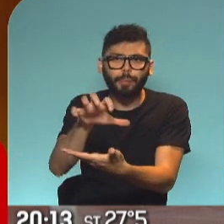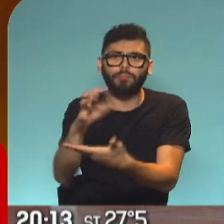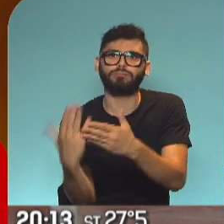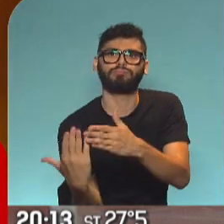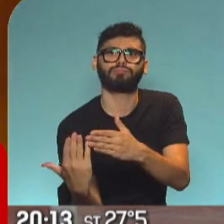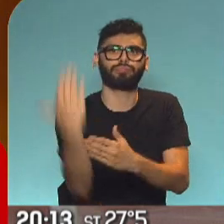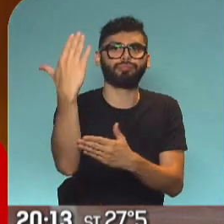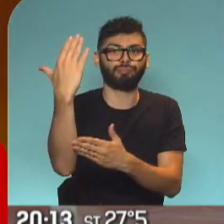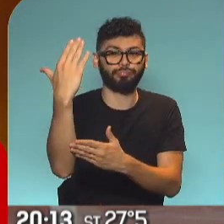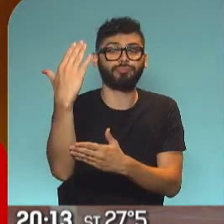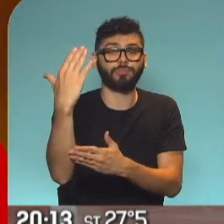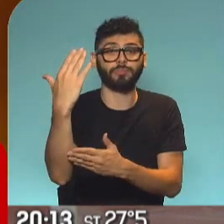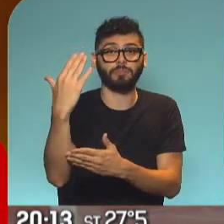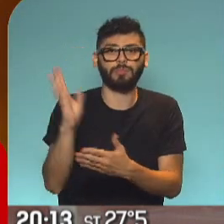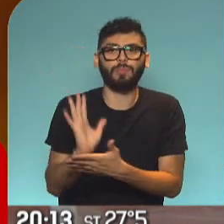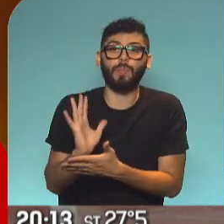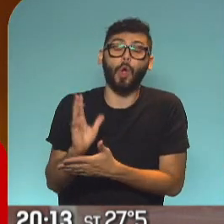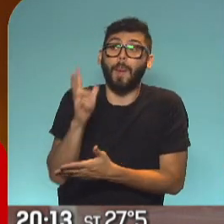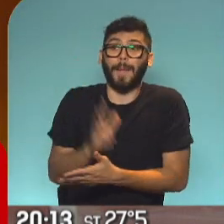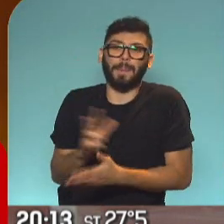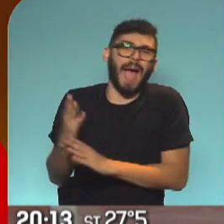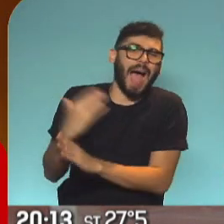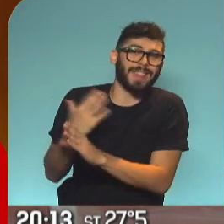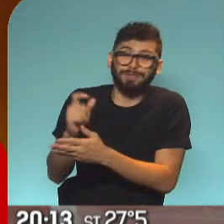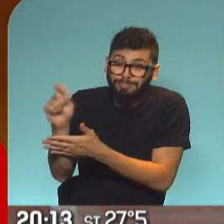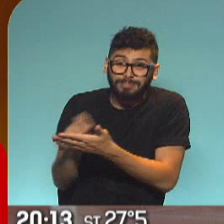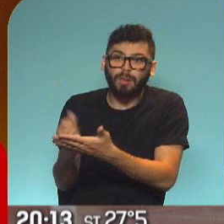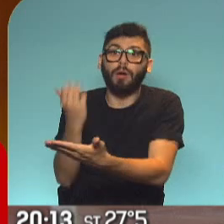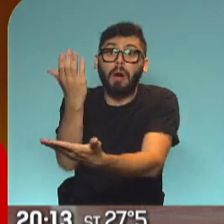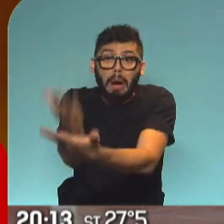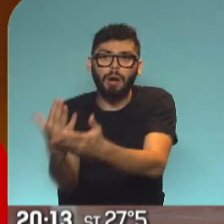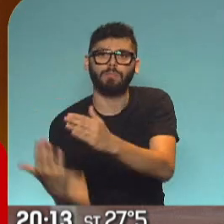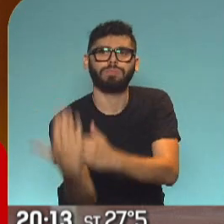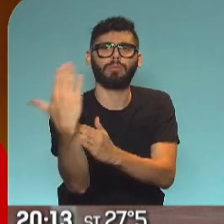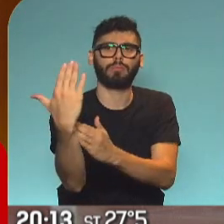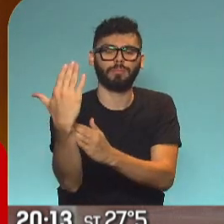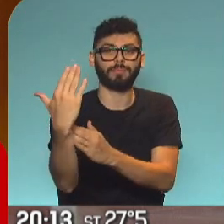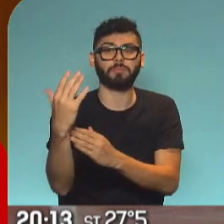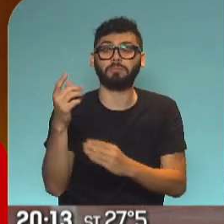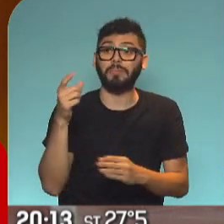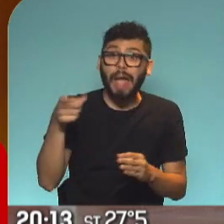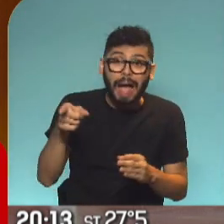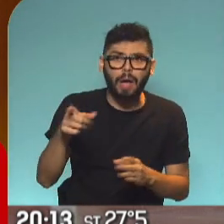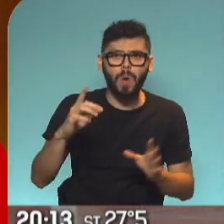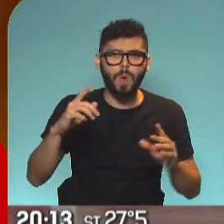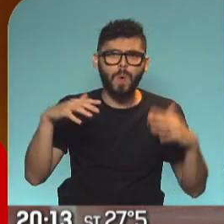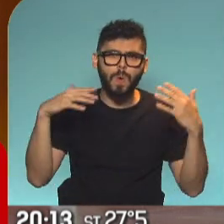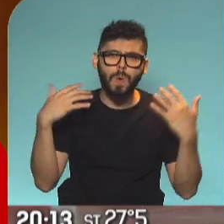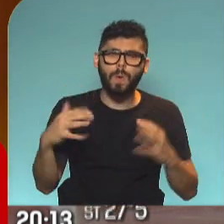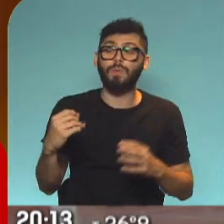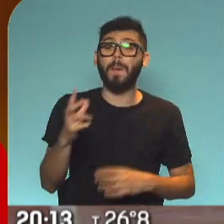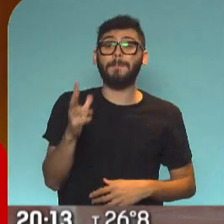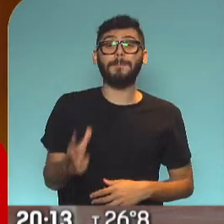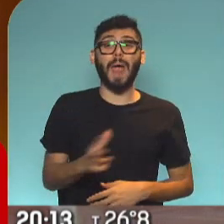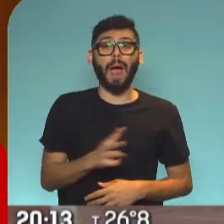locución en el cónclave, todavía como cardenal. Y ese fue muy impresionante porque dice el Papa, yo solo